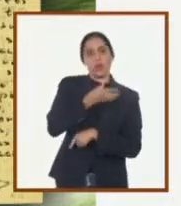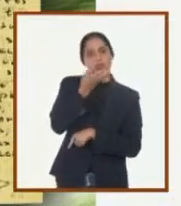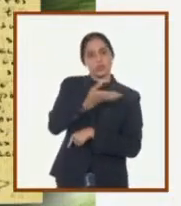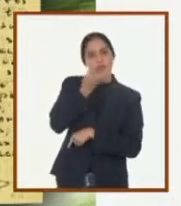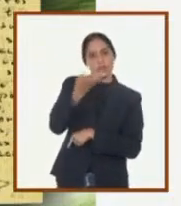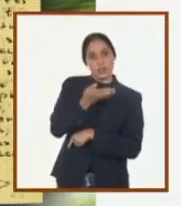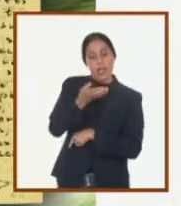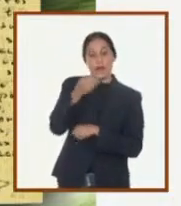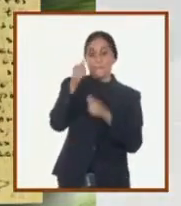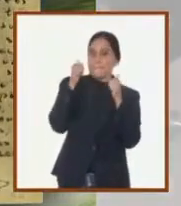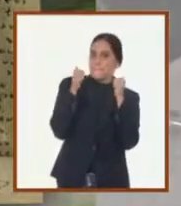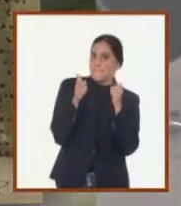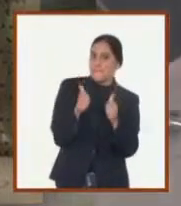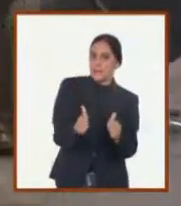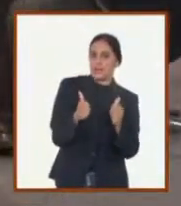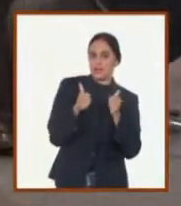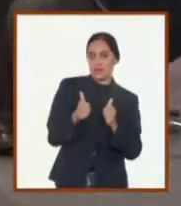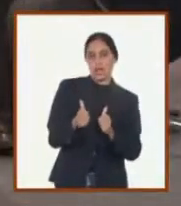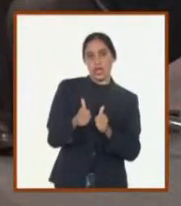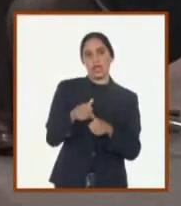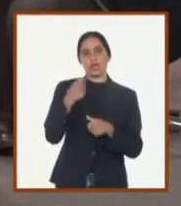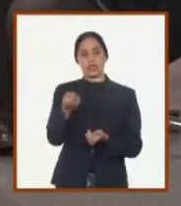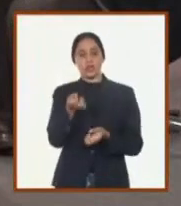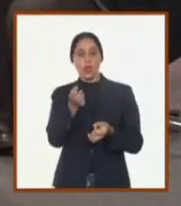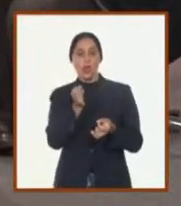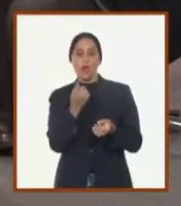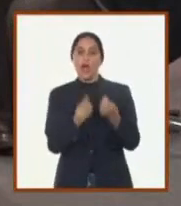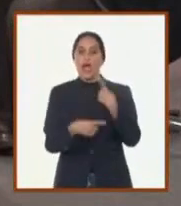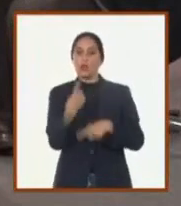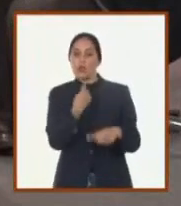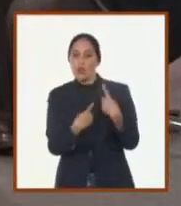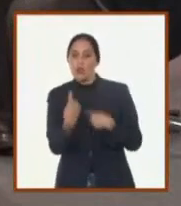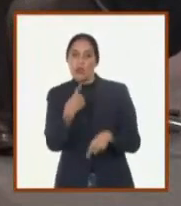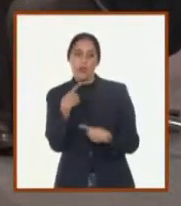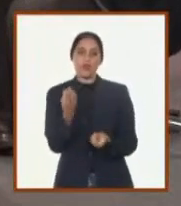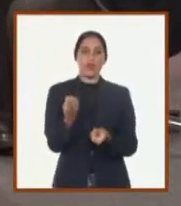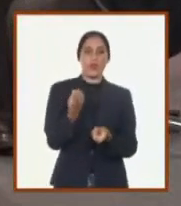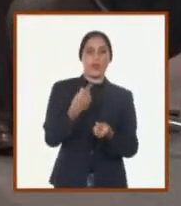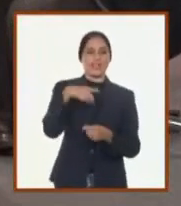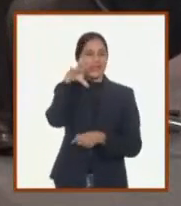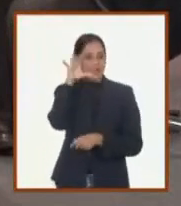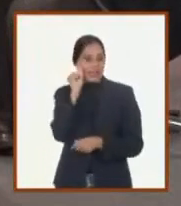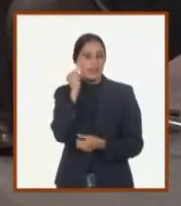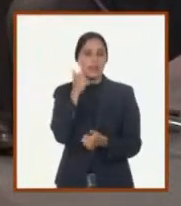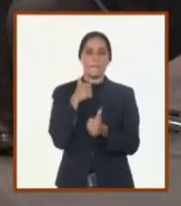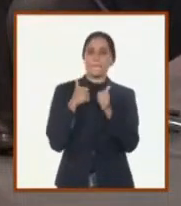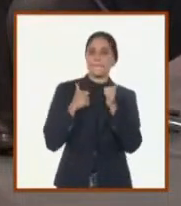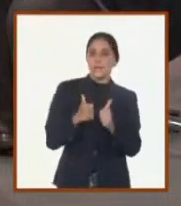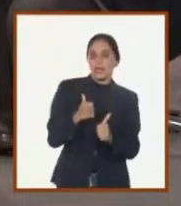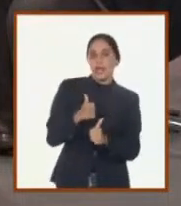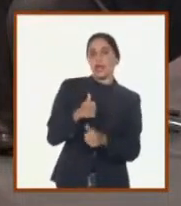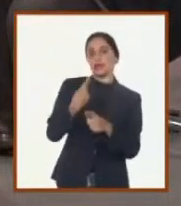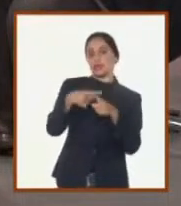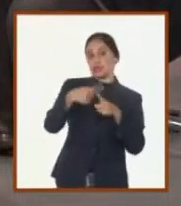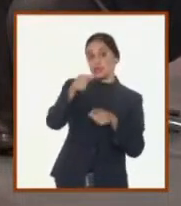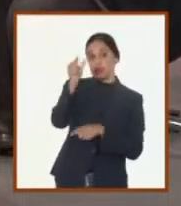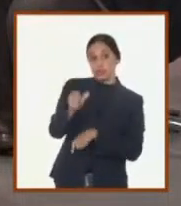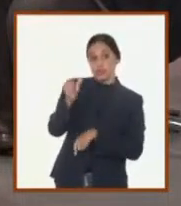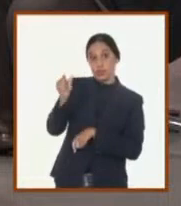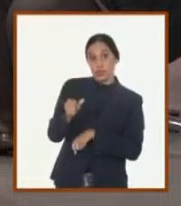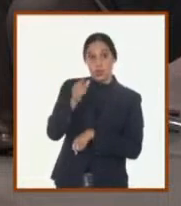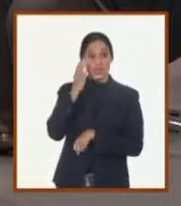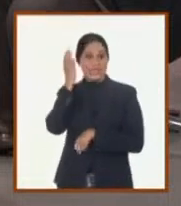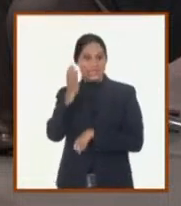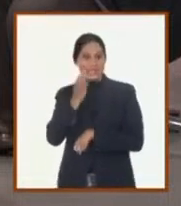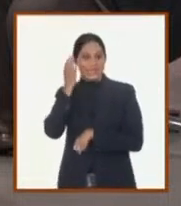que estar unido a las fuentes orales a las interpret iones al contexto del documento pero indiscutiblemente